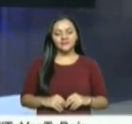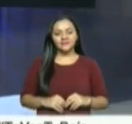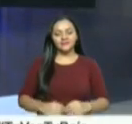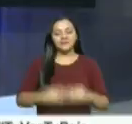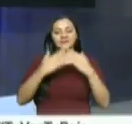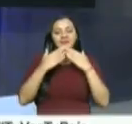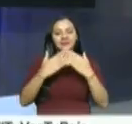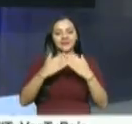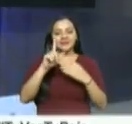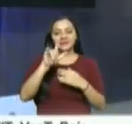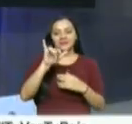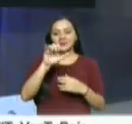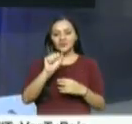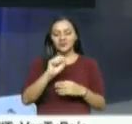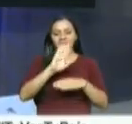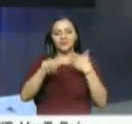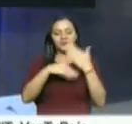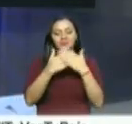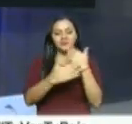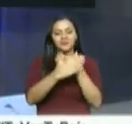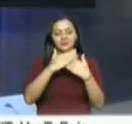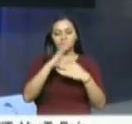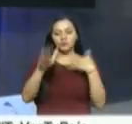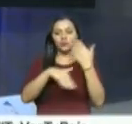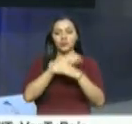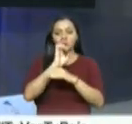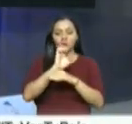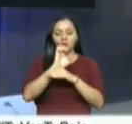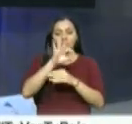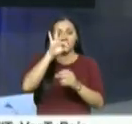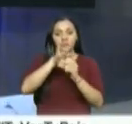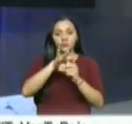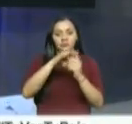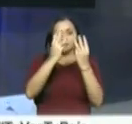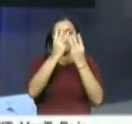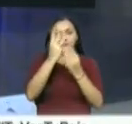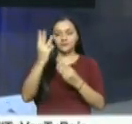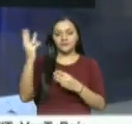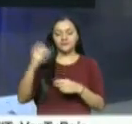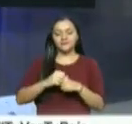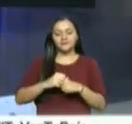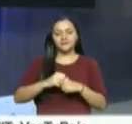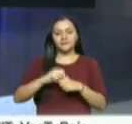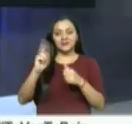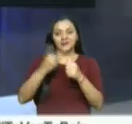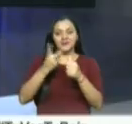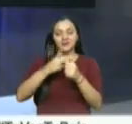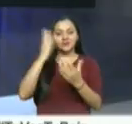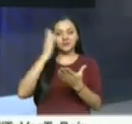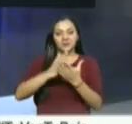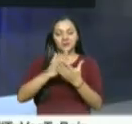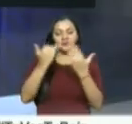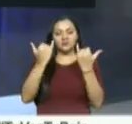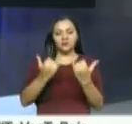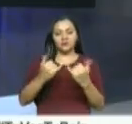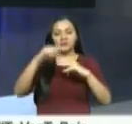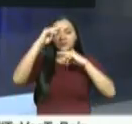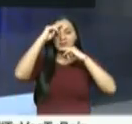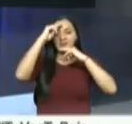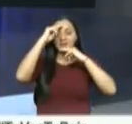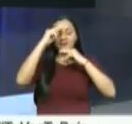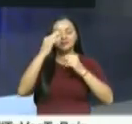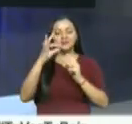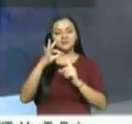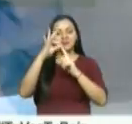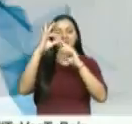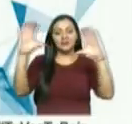Muchísimas gracias, Luis Andrade, por esa invitación a todos los ecuatorianos a votar ya mismo. Es tiempo para un segundo paréntesis en este su Noticiero Ciudadano,